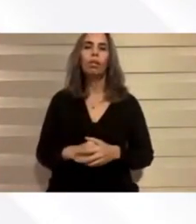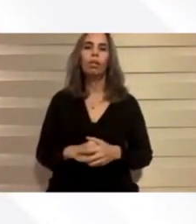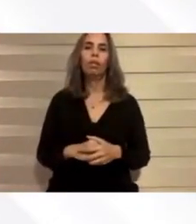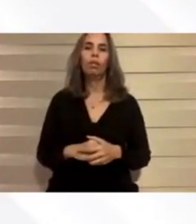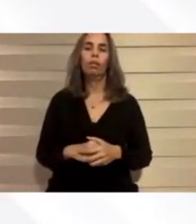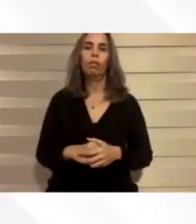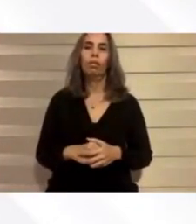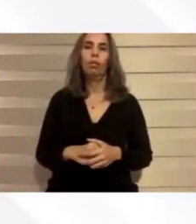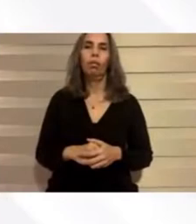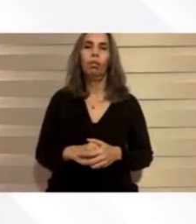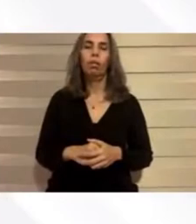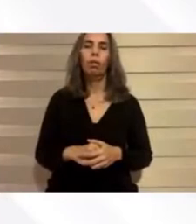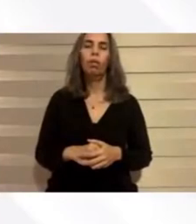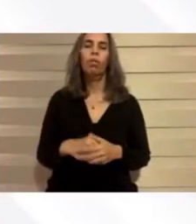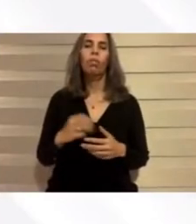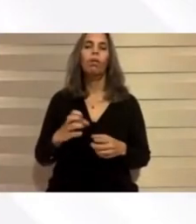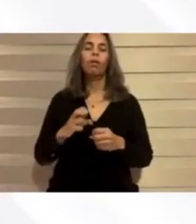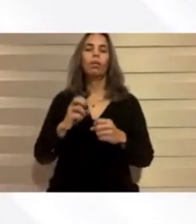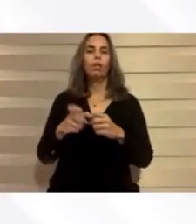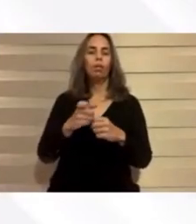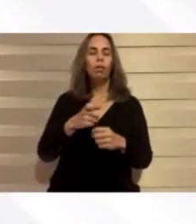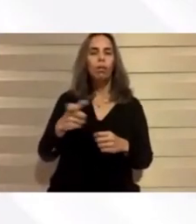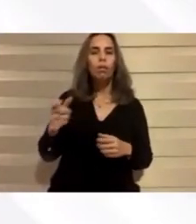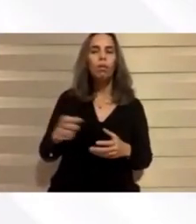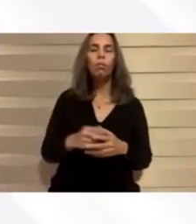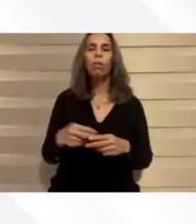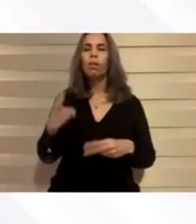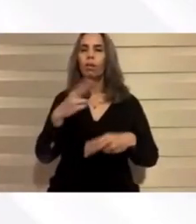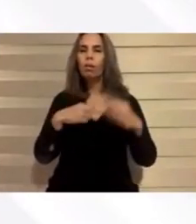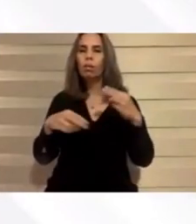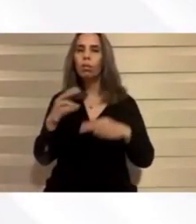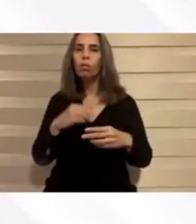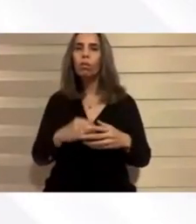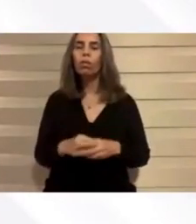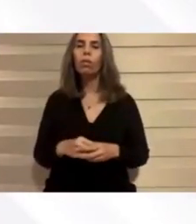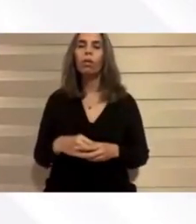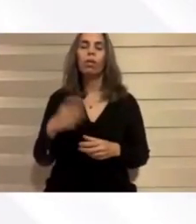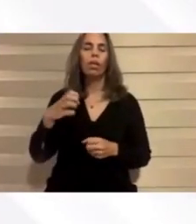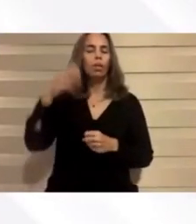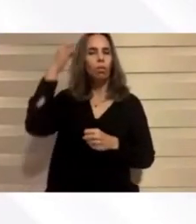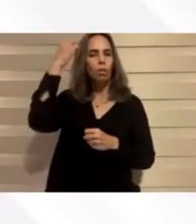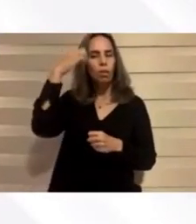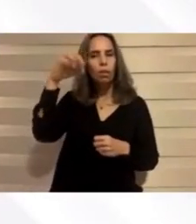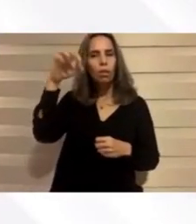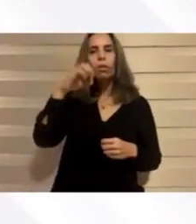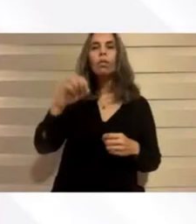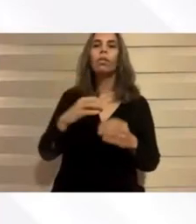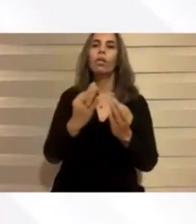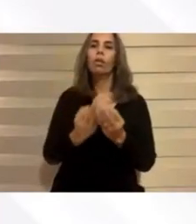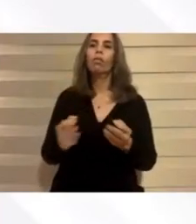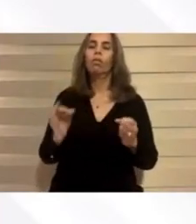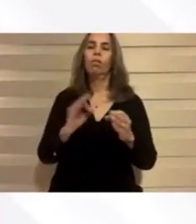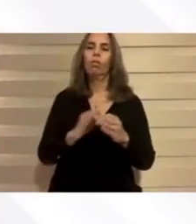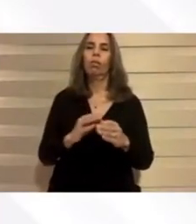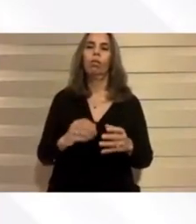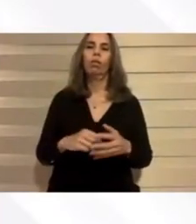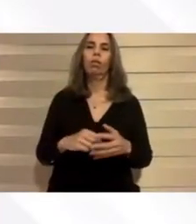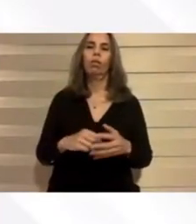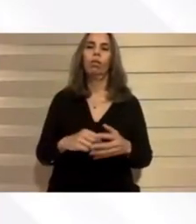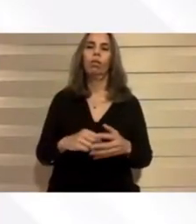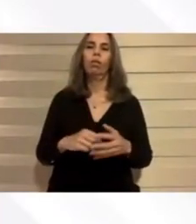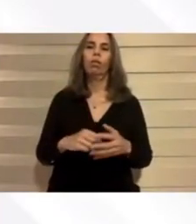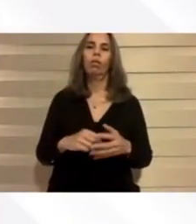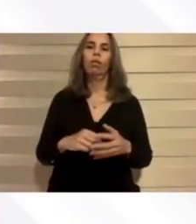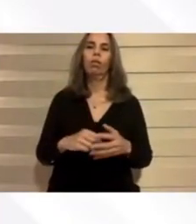verdad, el día de hoy es una celebración. Lo es porque hemos trabajado ya